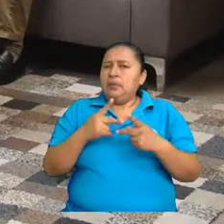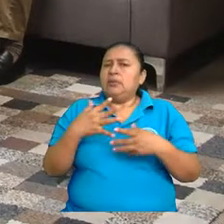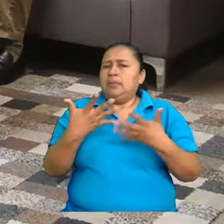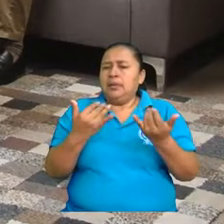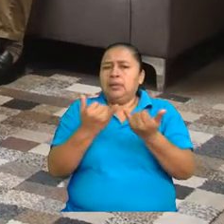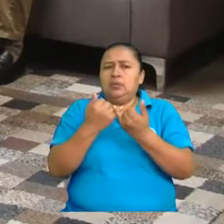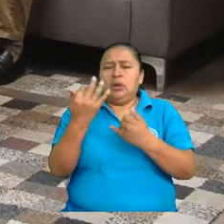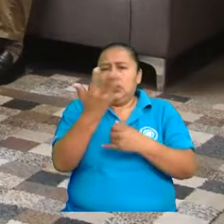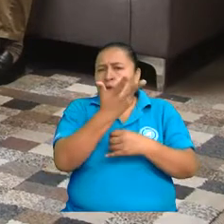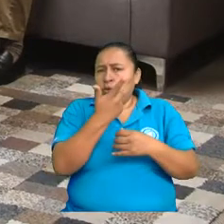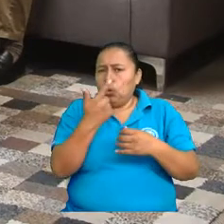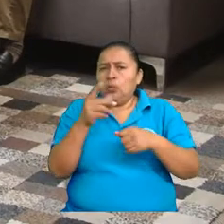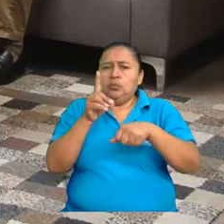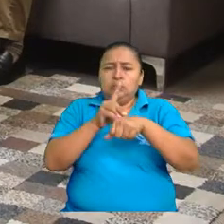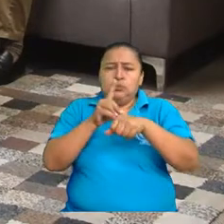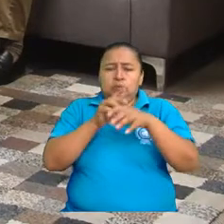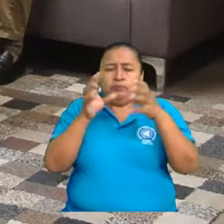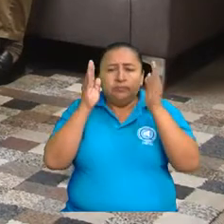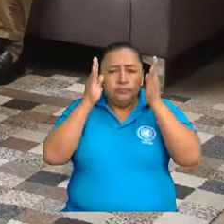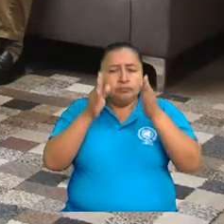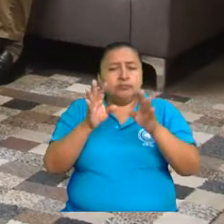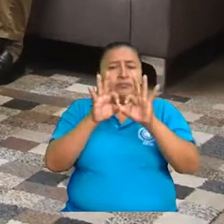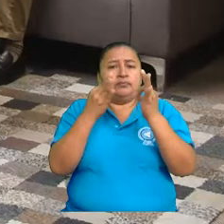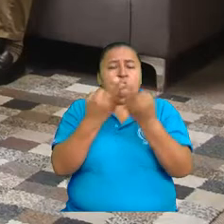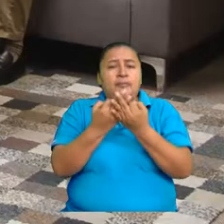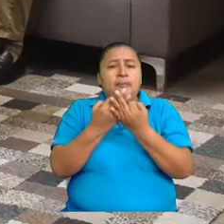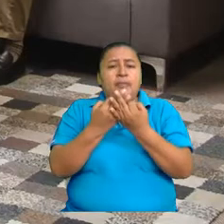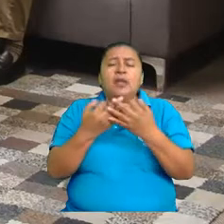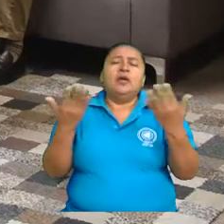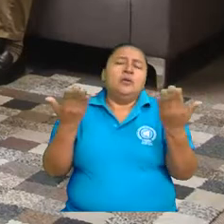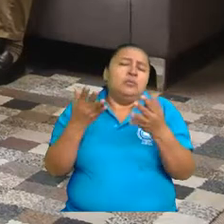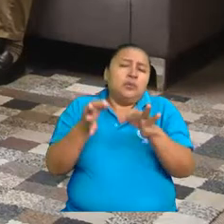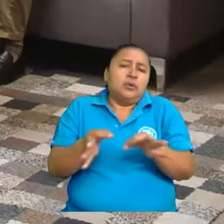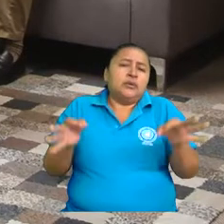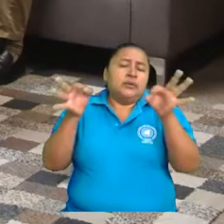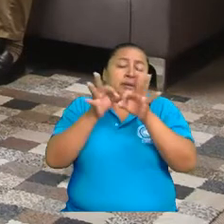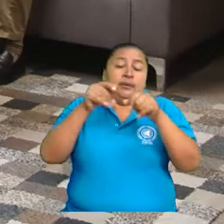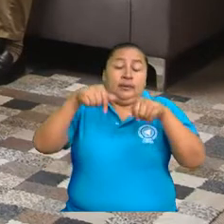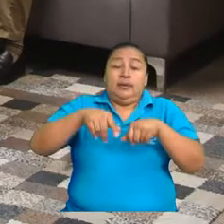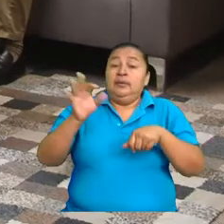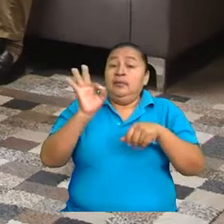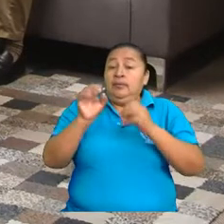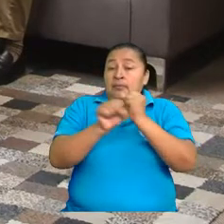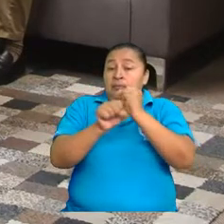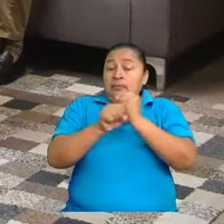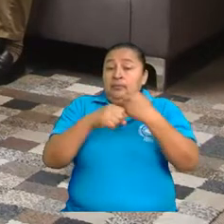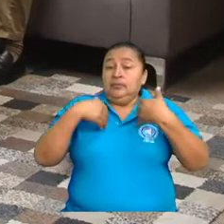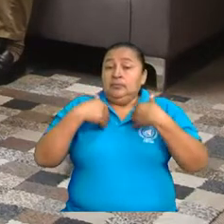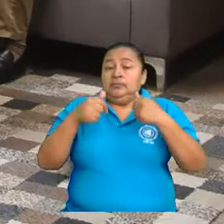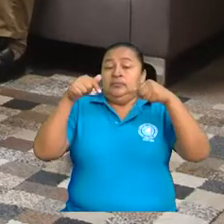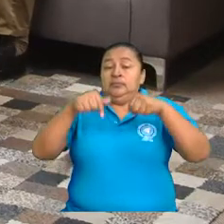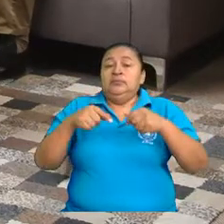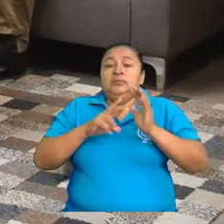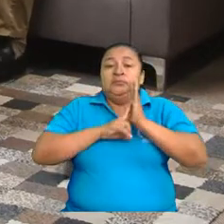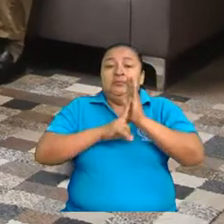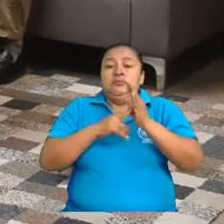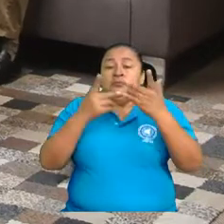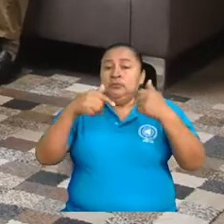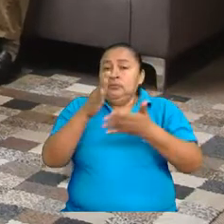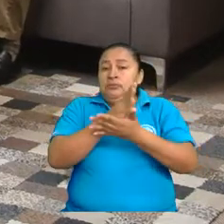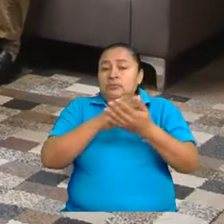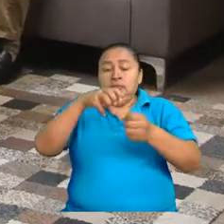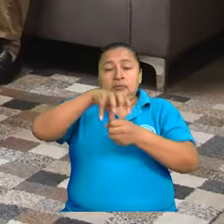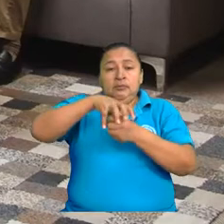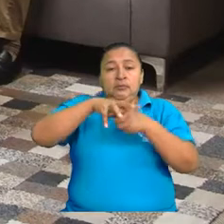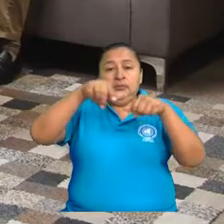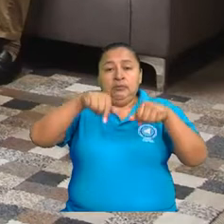las áreas de la medicina y en la atención a la familia. ¿Cuán importante es nuestro modelo de salud y la capacidad de respuesta ante eventualidades como esta?